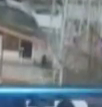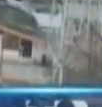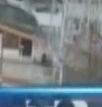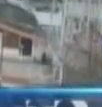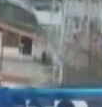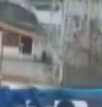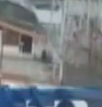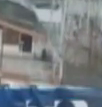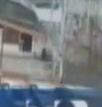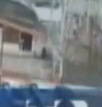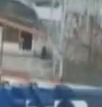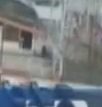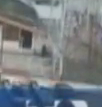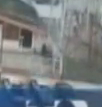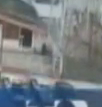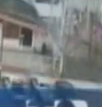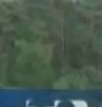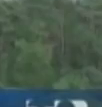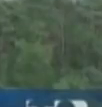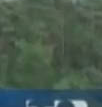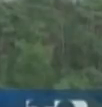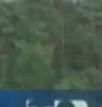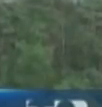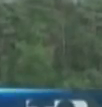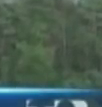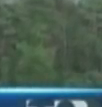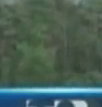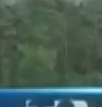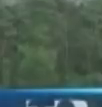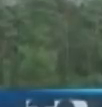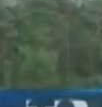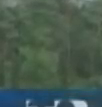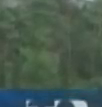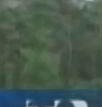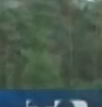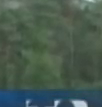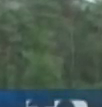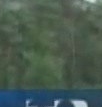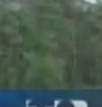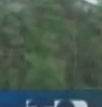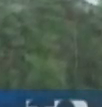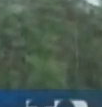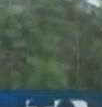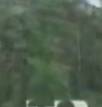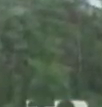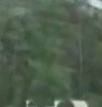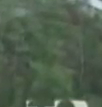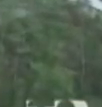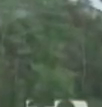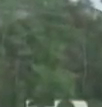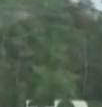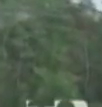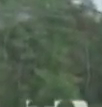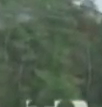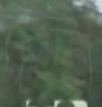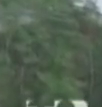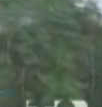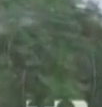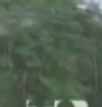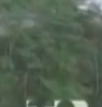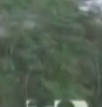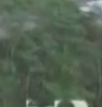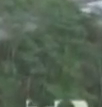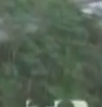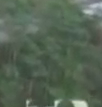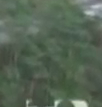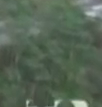carachama, bocachico y mayones, que son gusanos de chonta. Con esta imagen les decimos buenos días y les damos la bienvenida